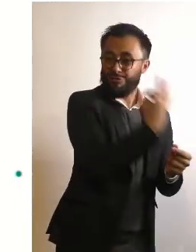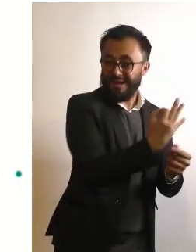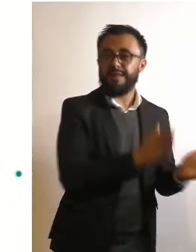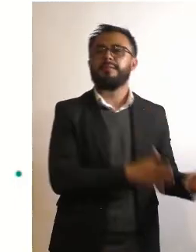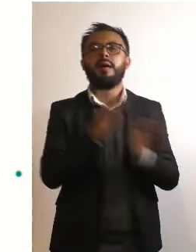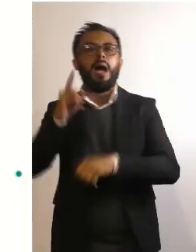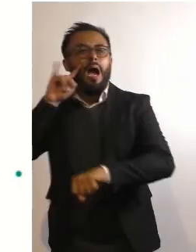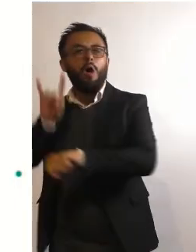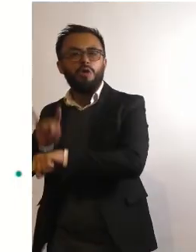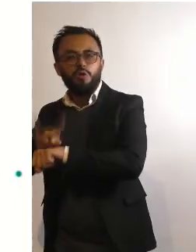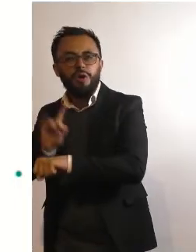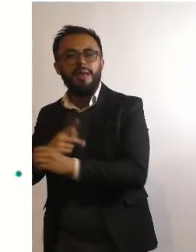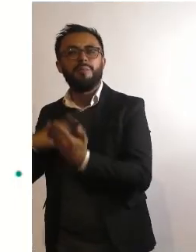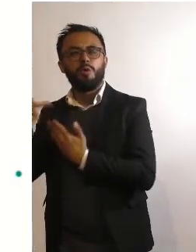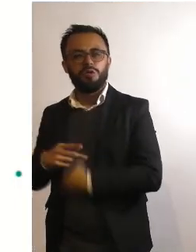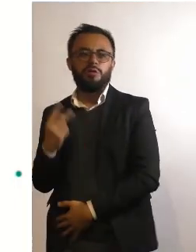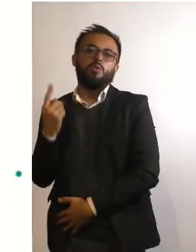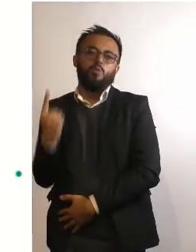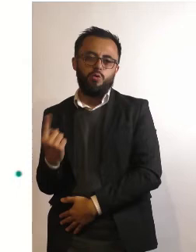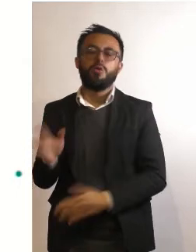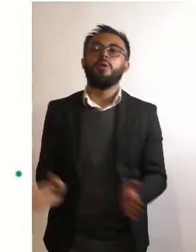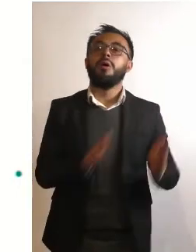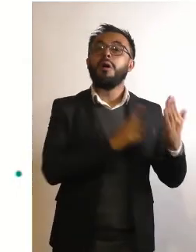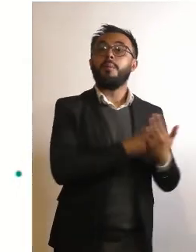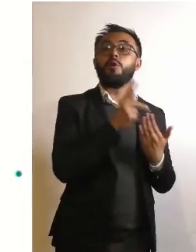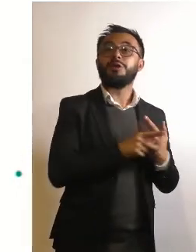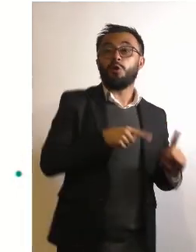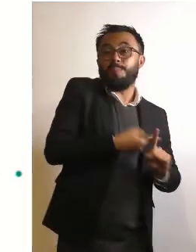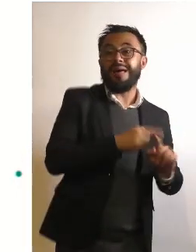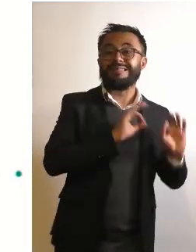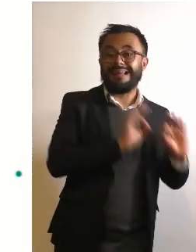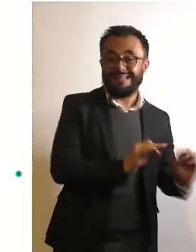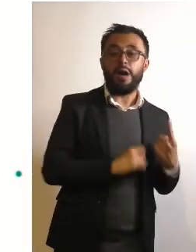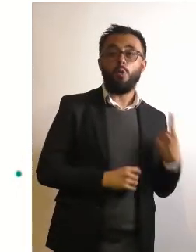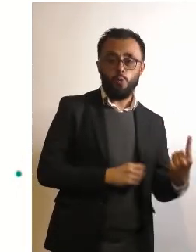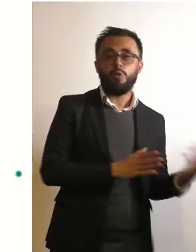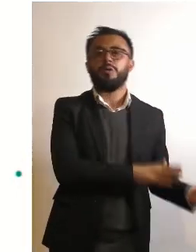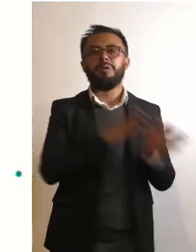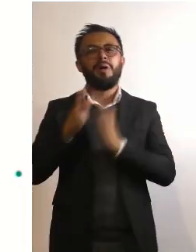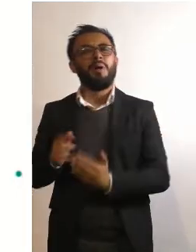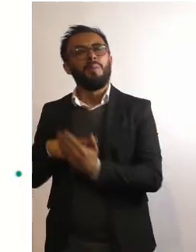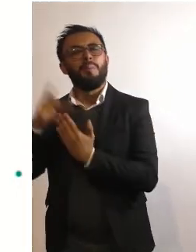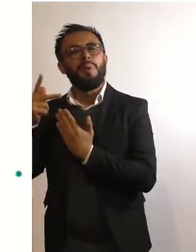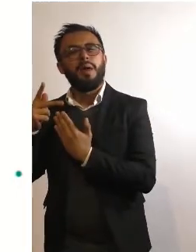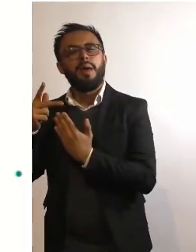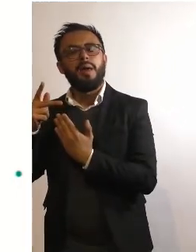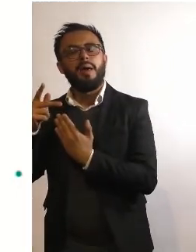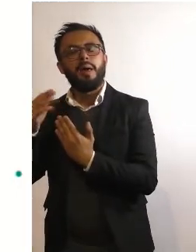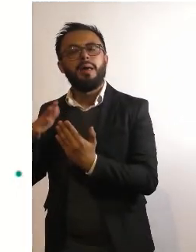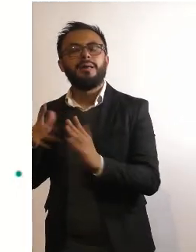auditoría, 2 proyectos y calidad, 3 en contabilidad y 7 en talento humano.